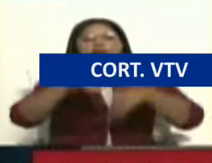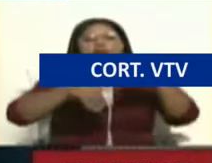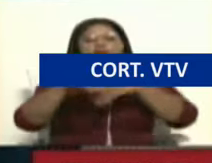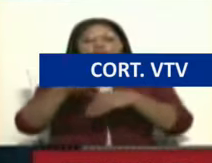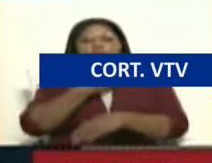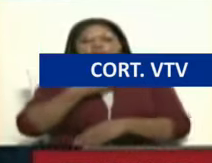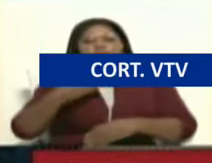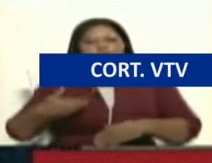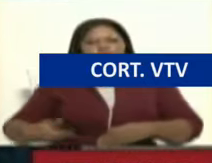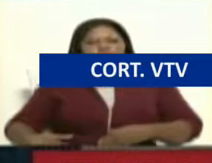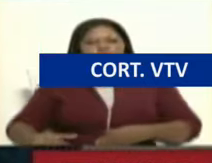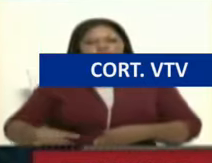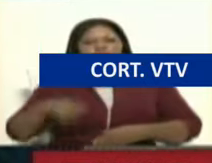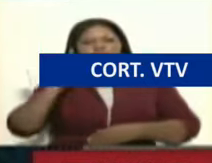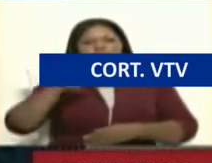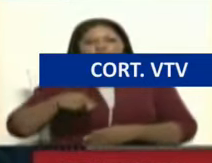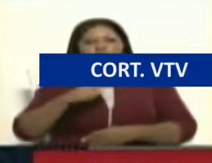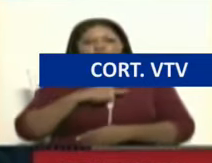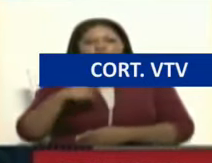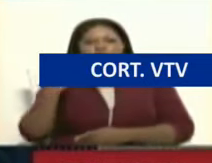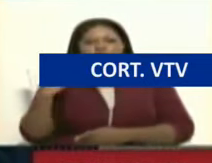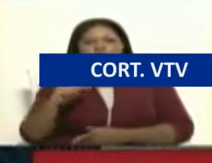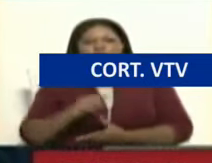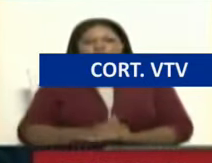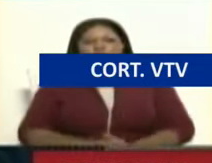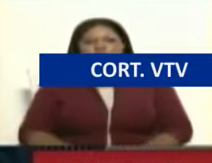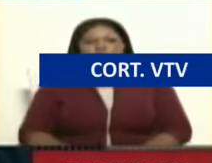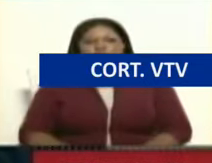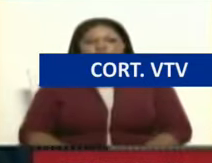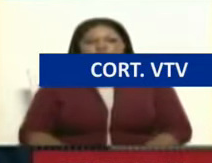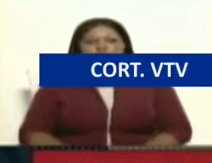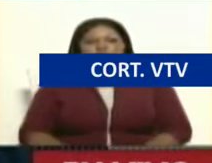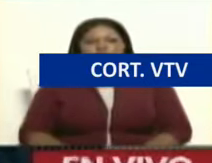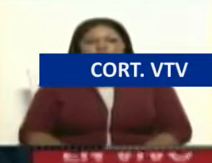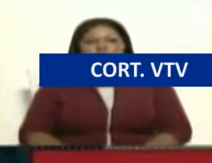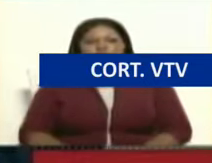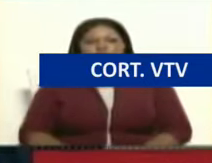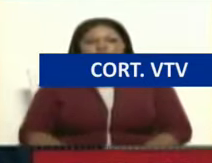La elección presidencial que debemos tener.